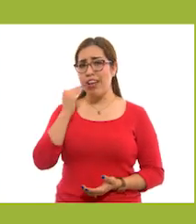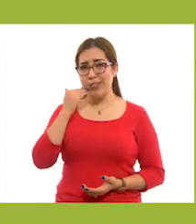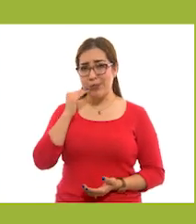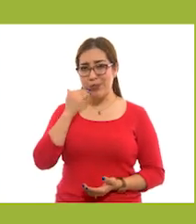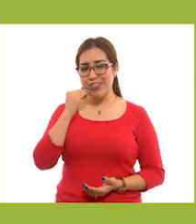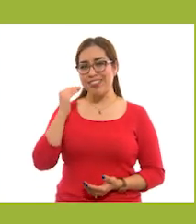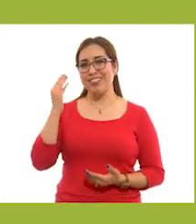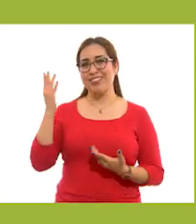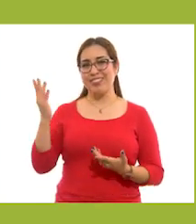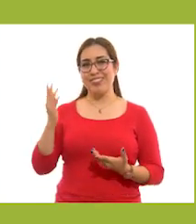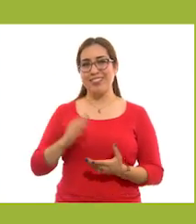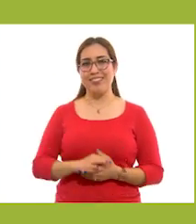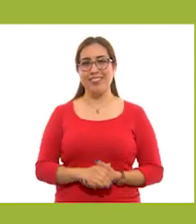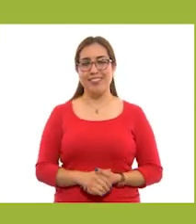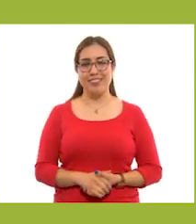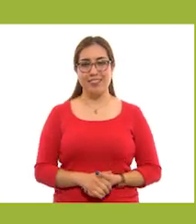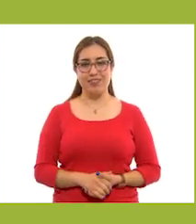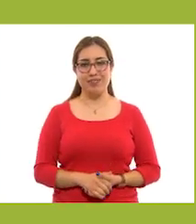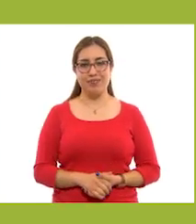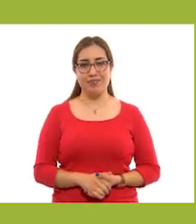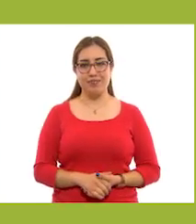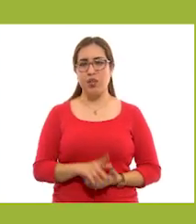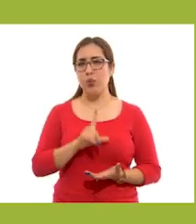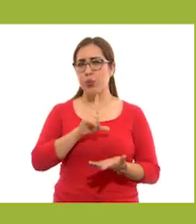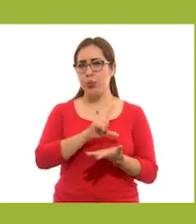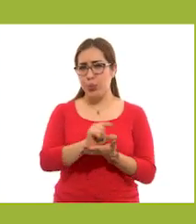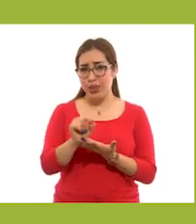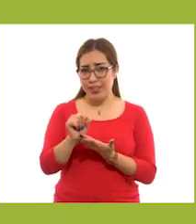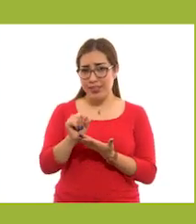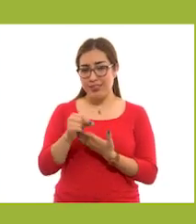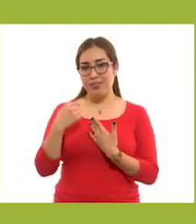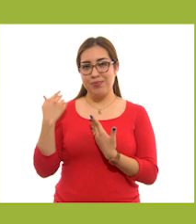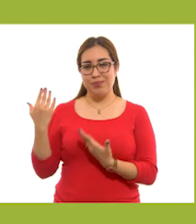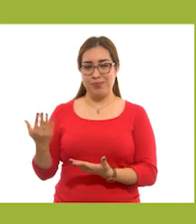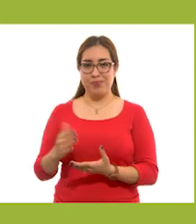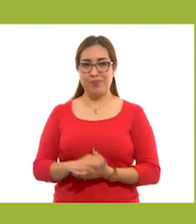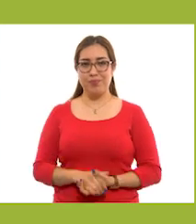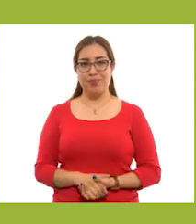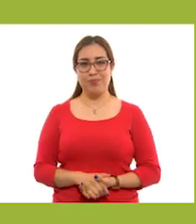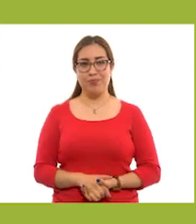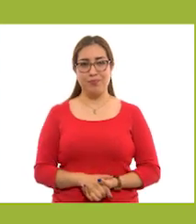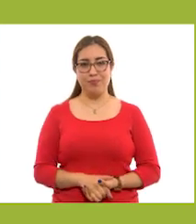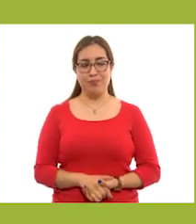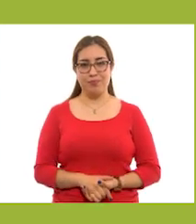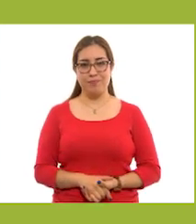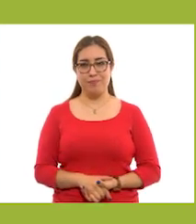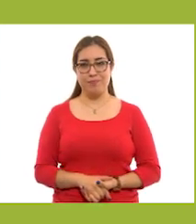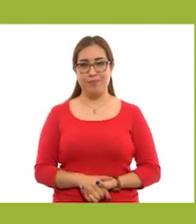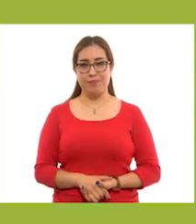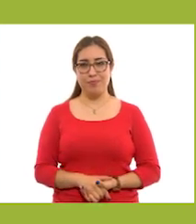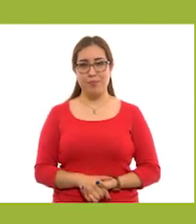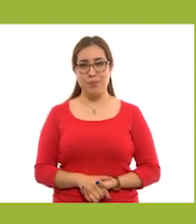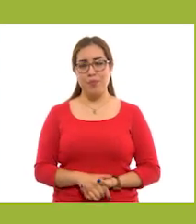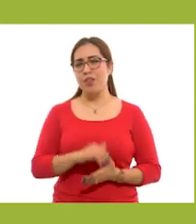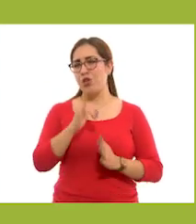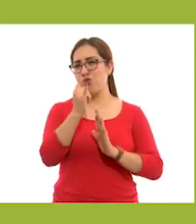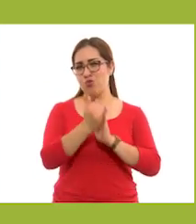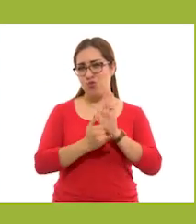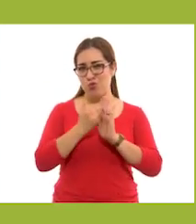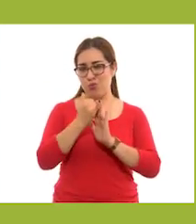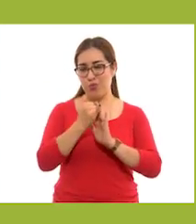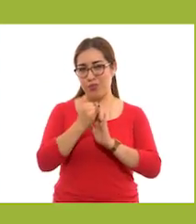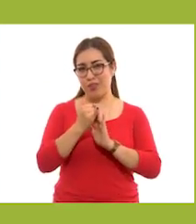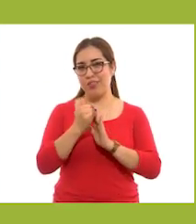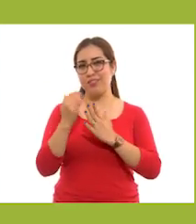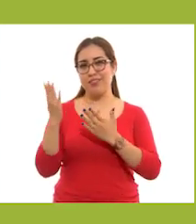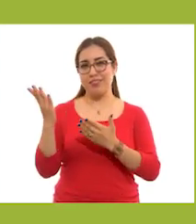arroba.cep.mx. Twitter, arroba.cep.mx. YouTube, canal